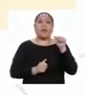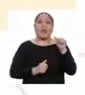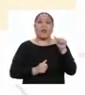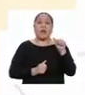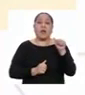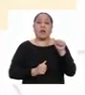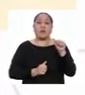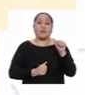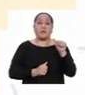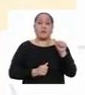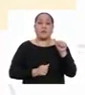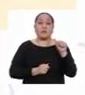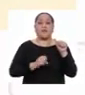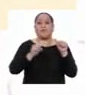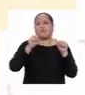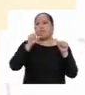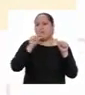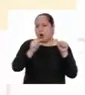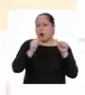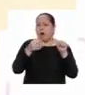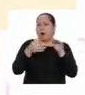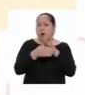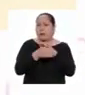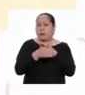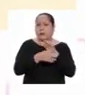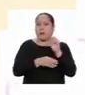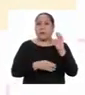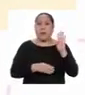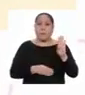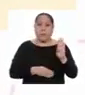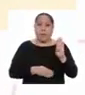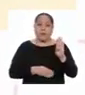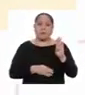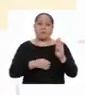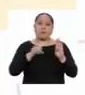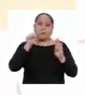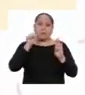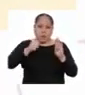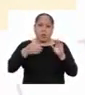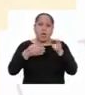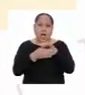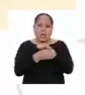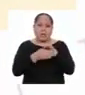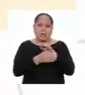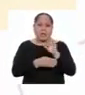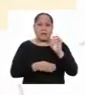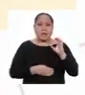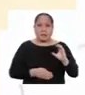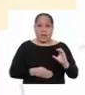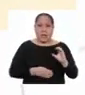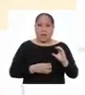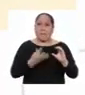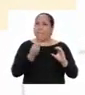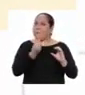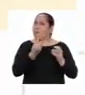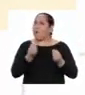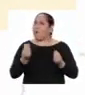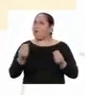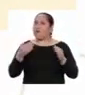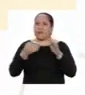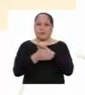respuesta serían A, poco accesibles, B, accesibles o C, muy accesibles.